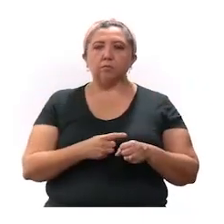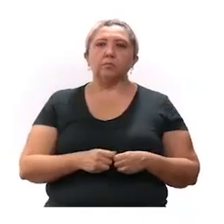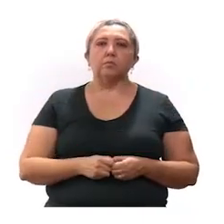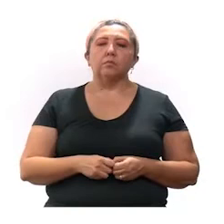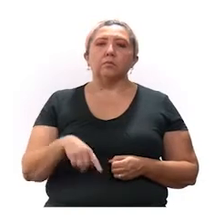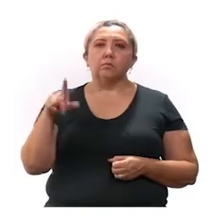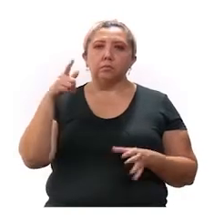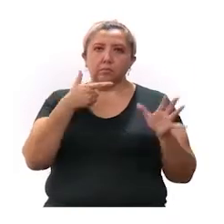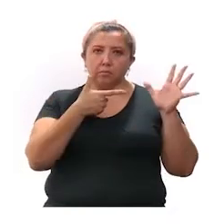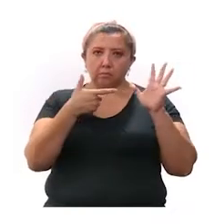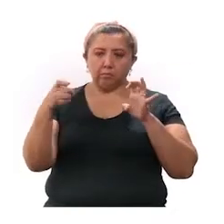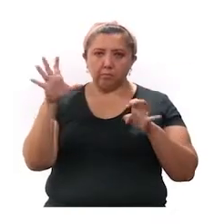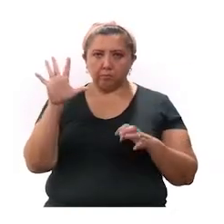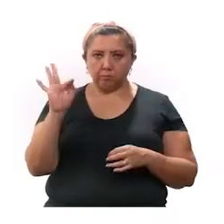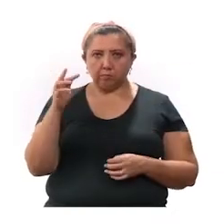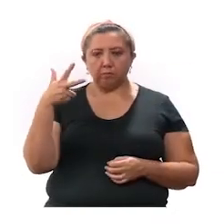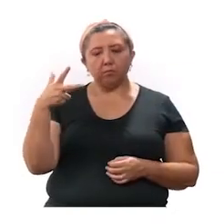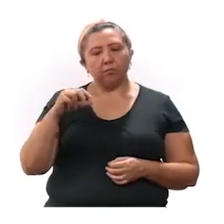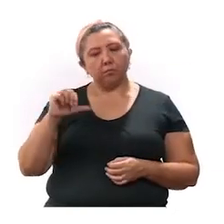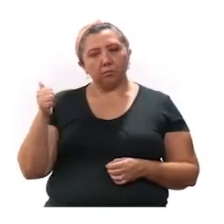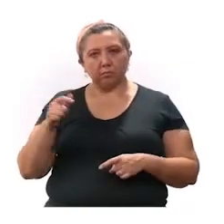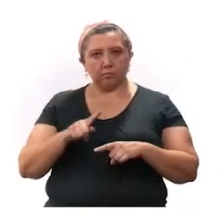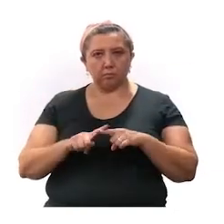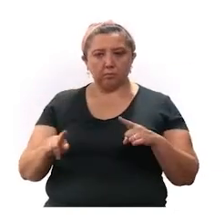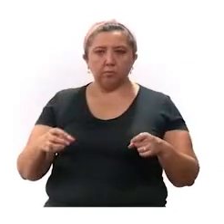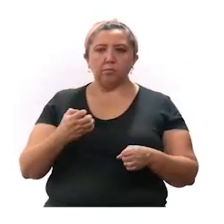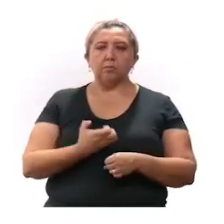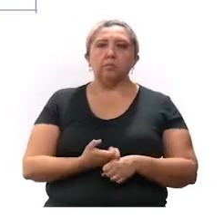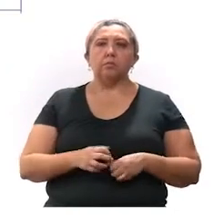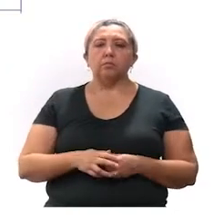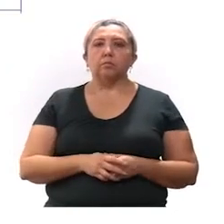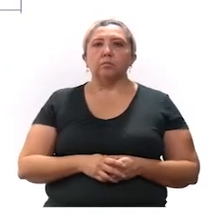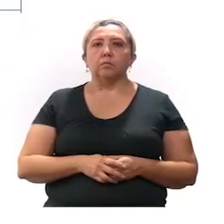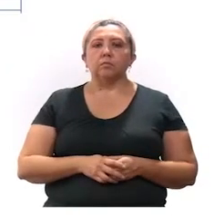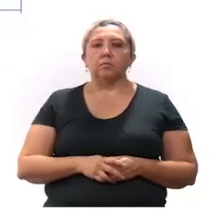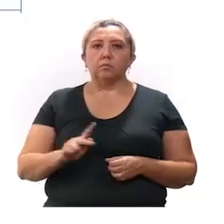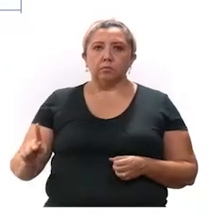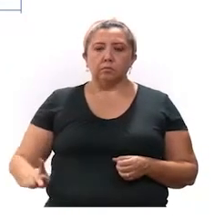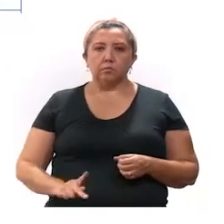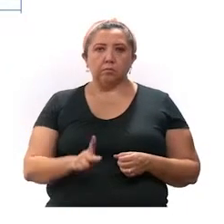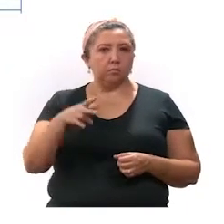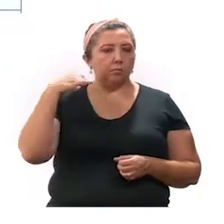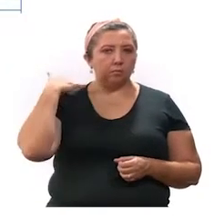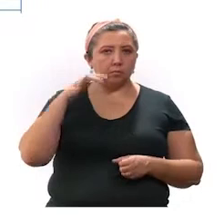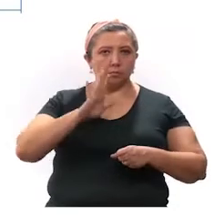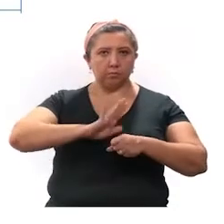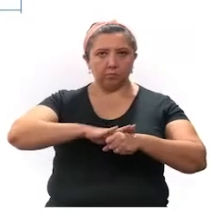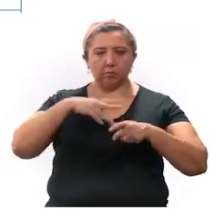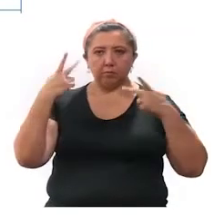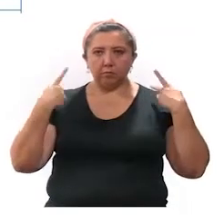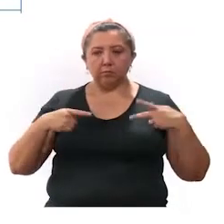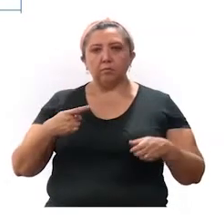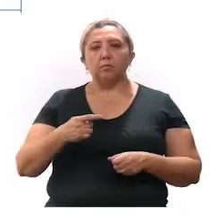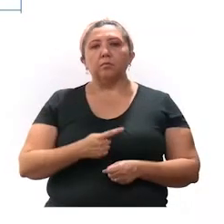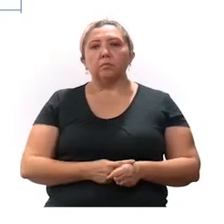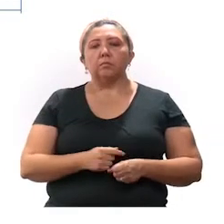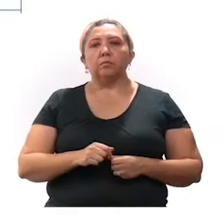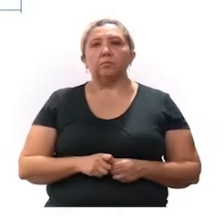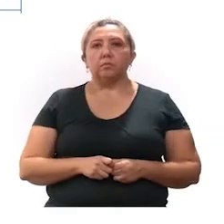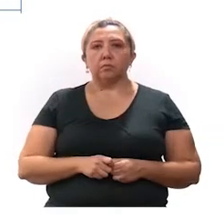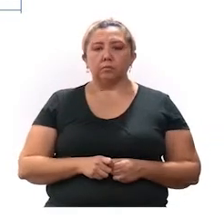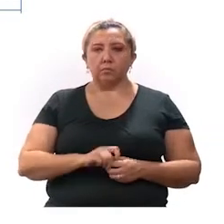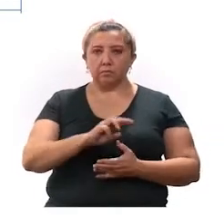positivos, 748 son de otro país u otro estado. Los municipios de Yucatán con mayor número de personas contagiadas